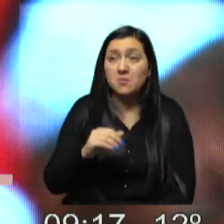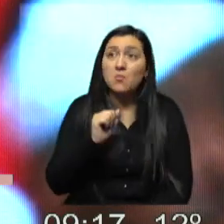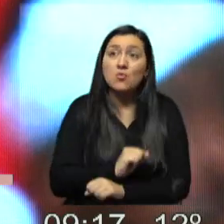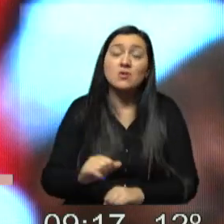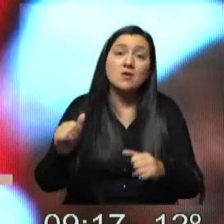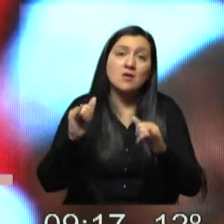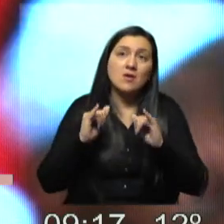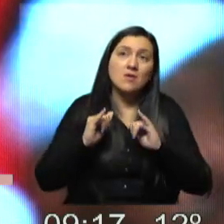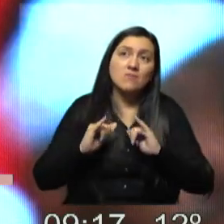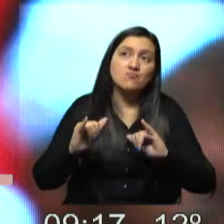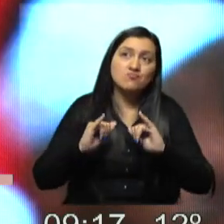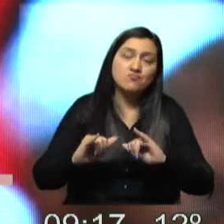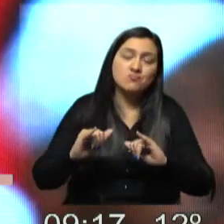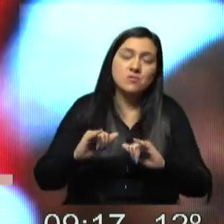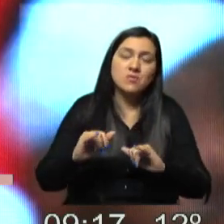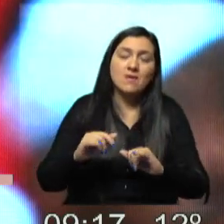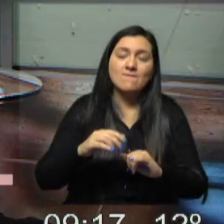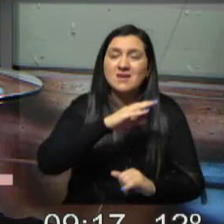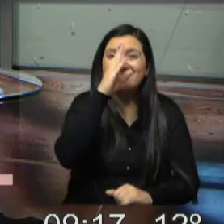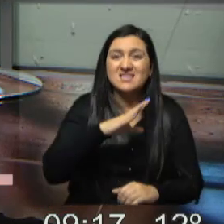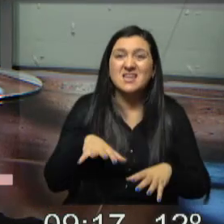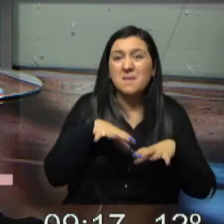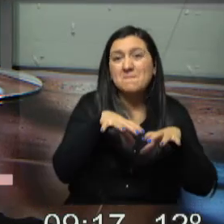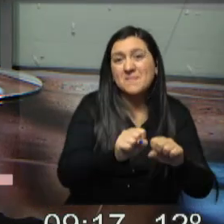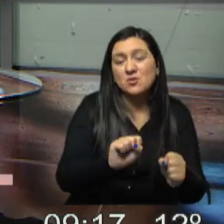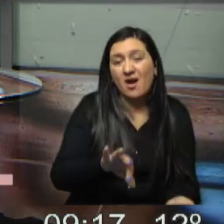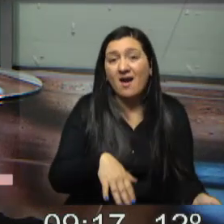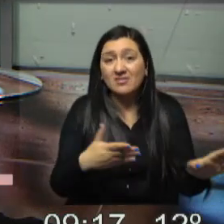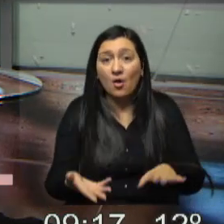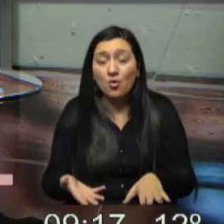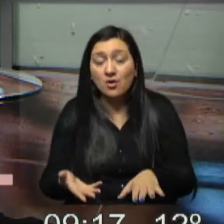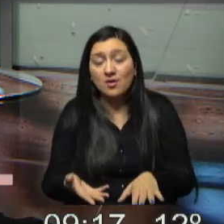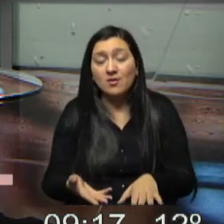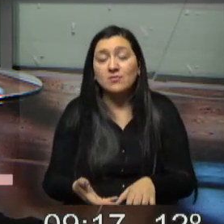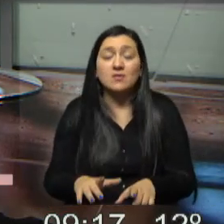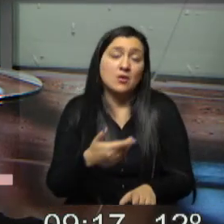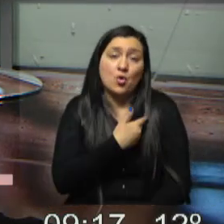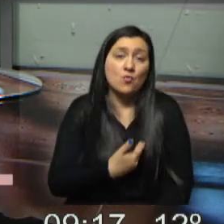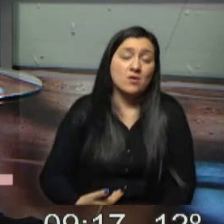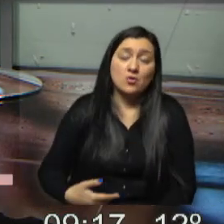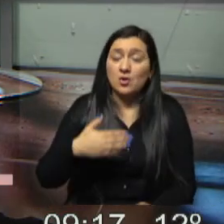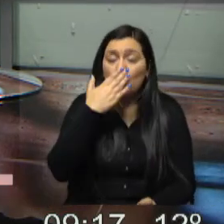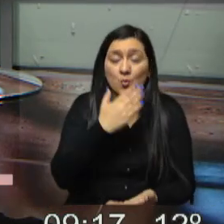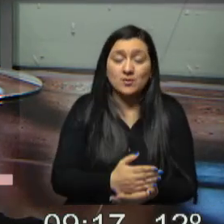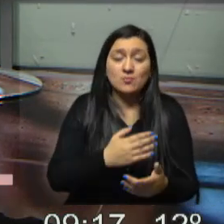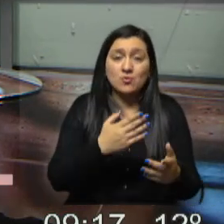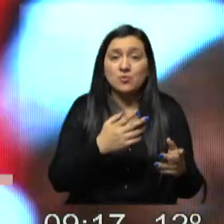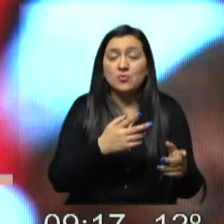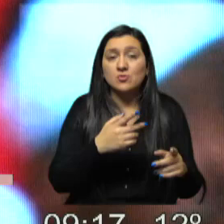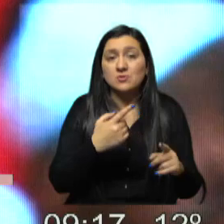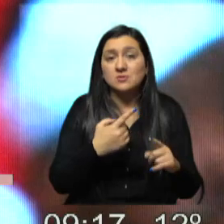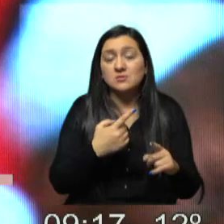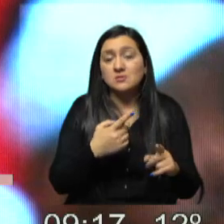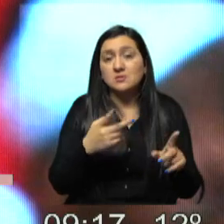el Brasil Imperio, pasando por el Brasil República, hasta hoy y hasta los gobiernos de Lula y hasta los gobiernos del último ciclo del